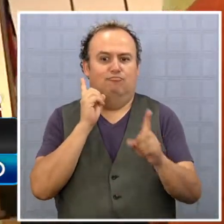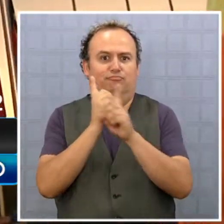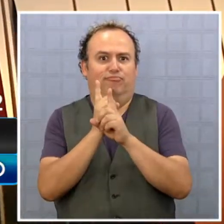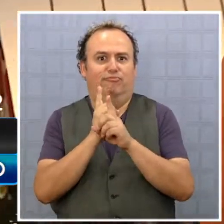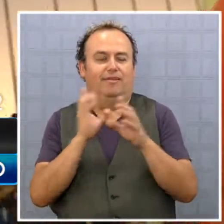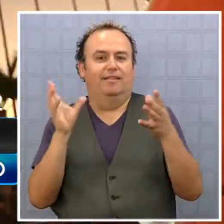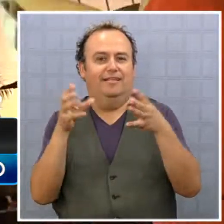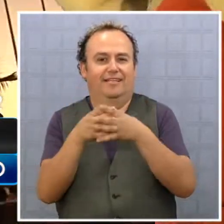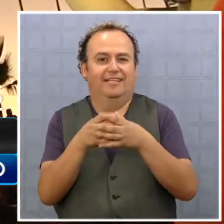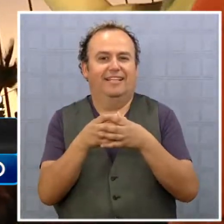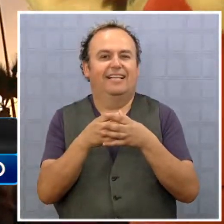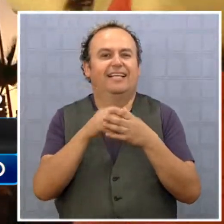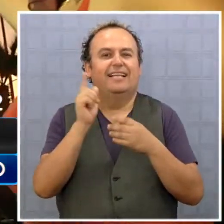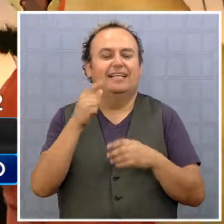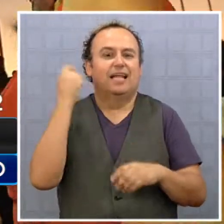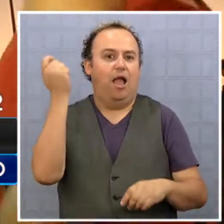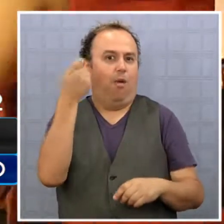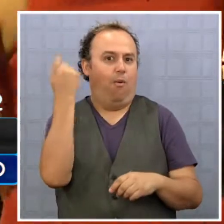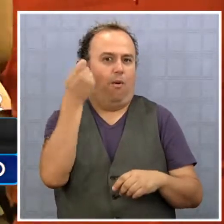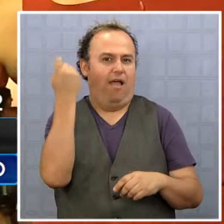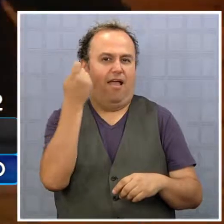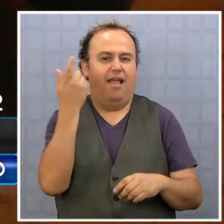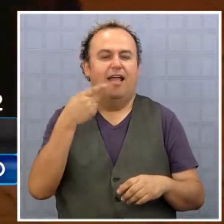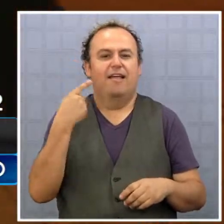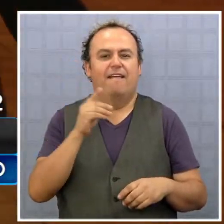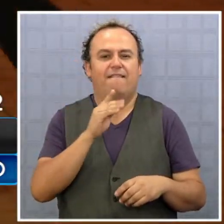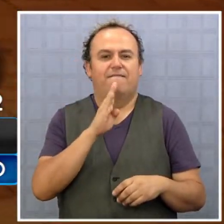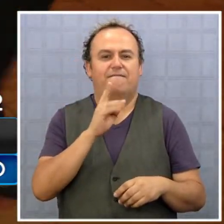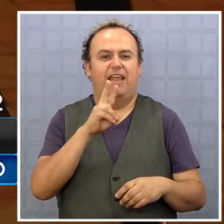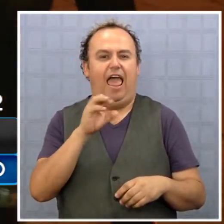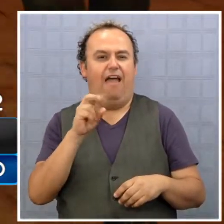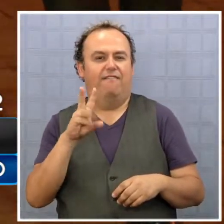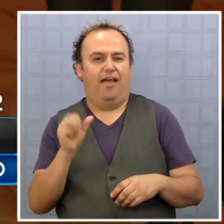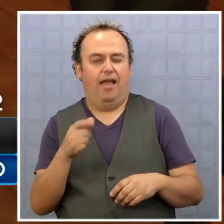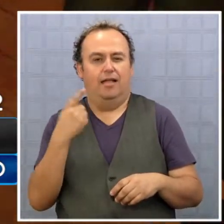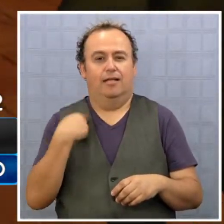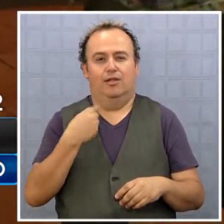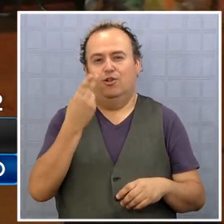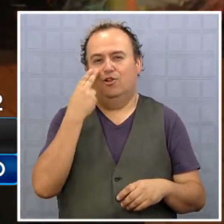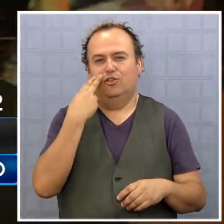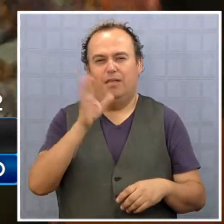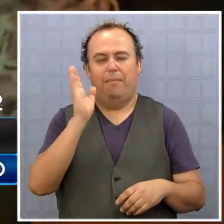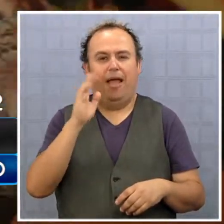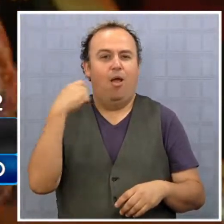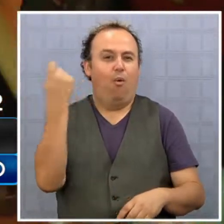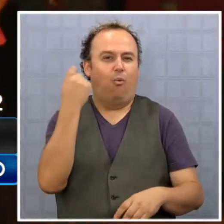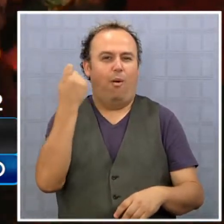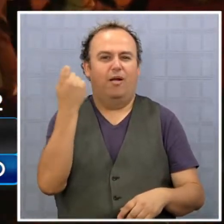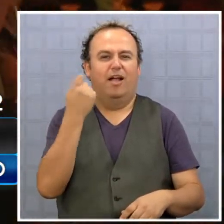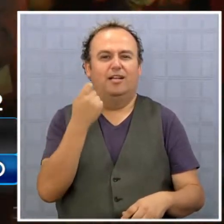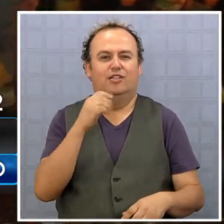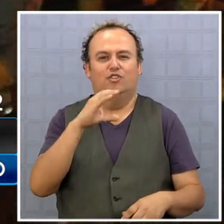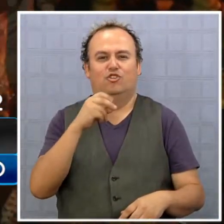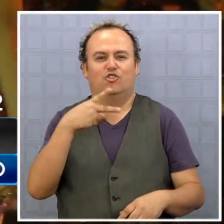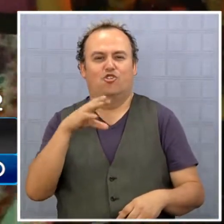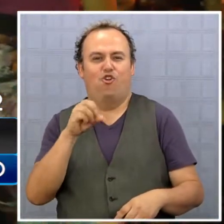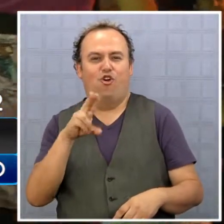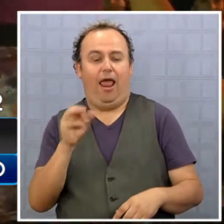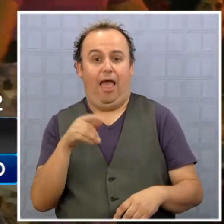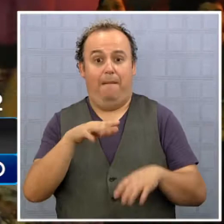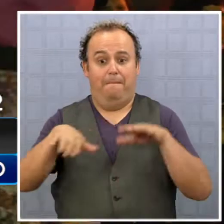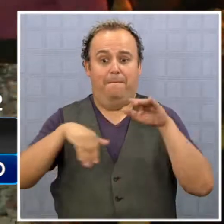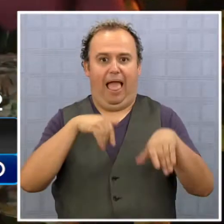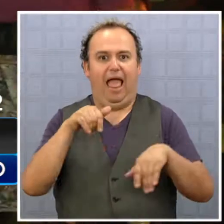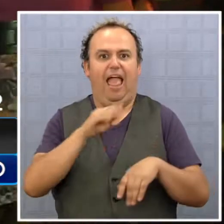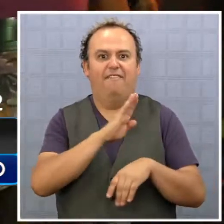encuentro. Hablamos de la cueca brava, o más conocida como cueca chora, que tuvo en el Parque Playa Brava el